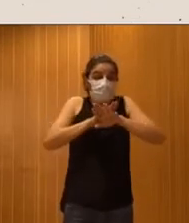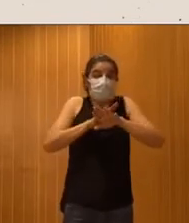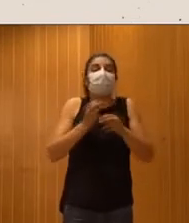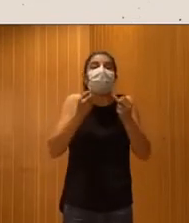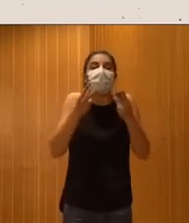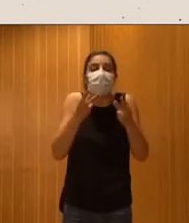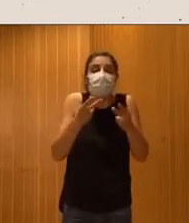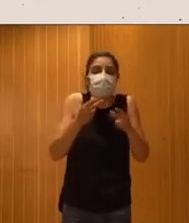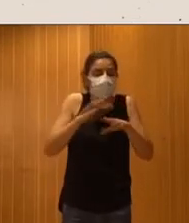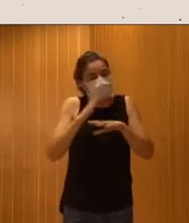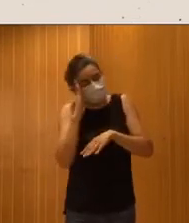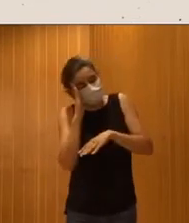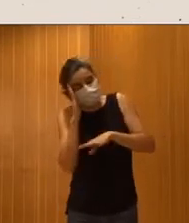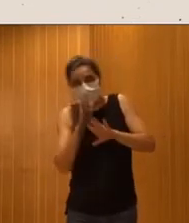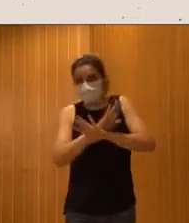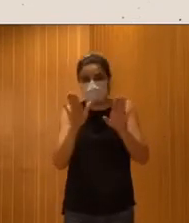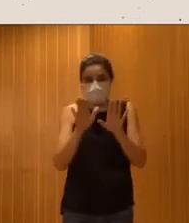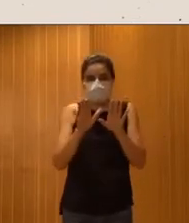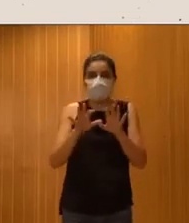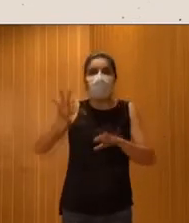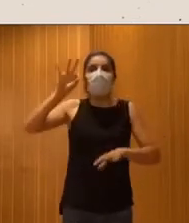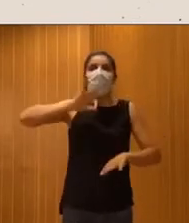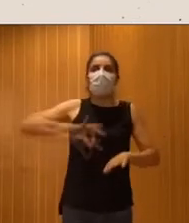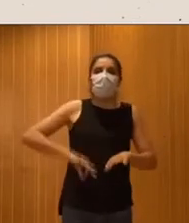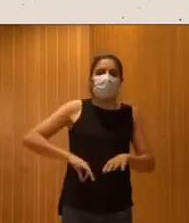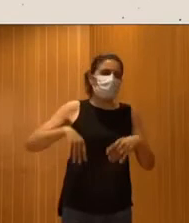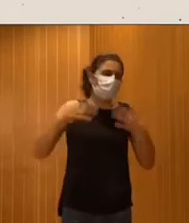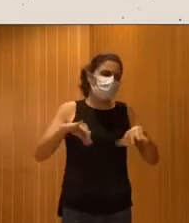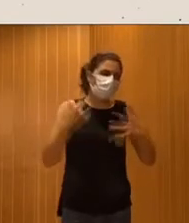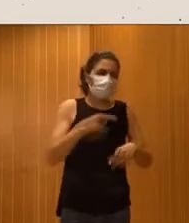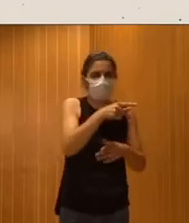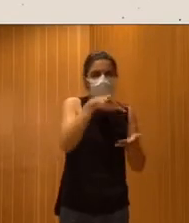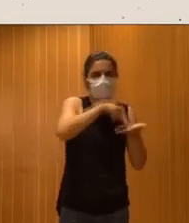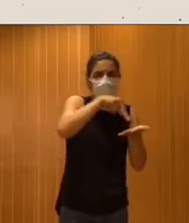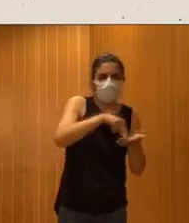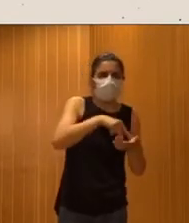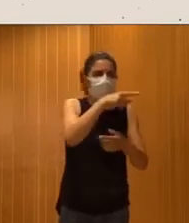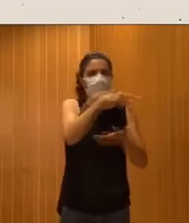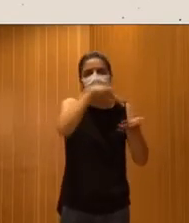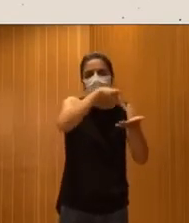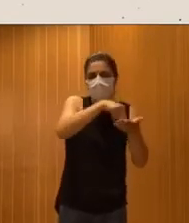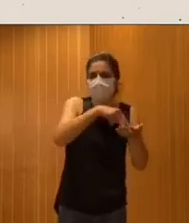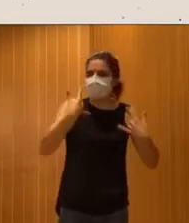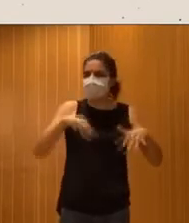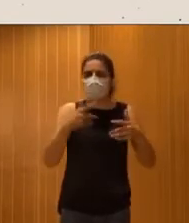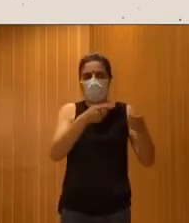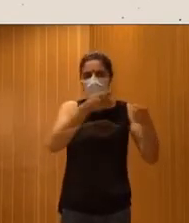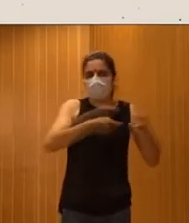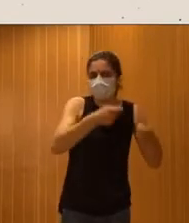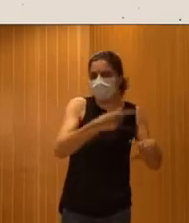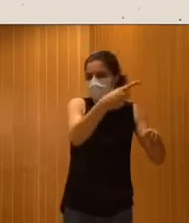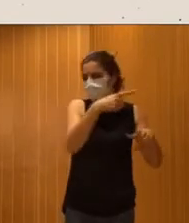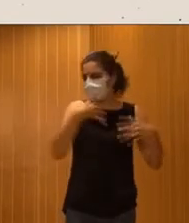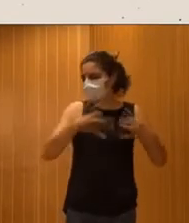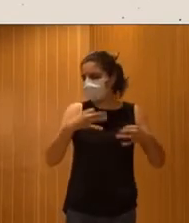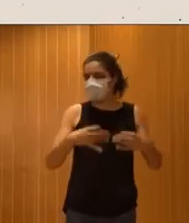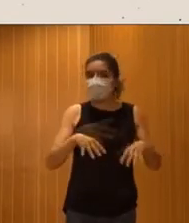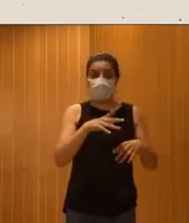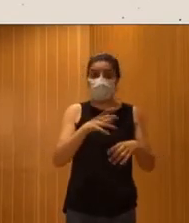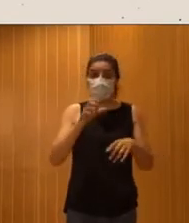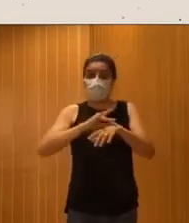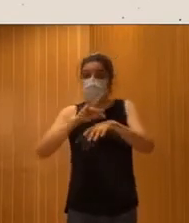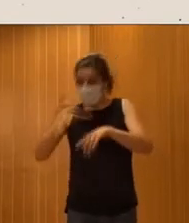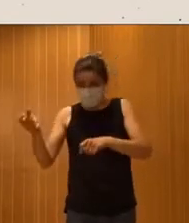pues la gente empieza a quejarse, los profesionales empiezan a quejarse, médico, este se levanta. ¿Cómo coño no se va a levantar después de haber estado 6 horas en la